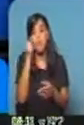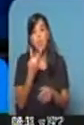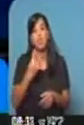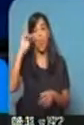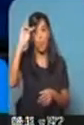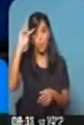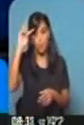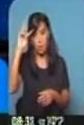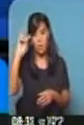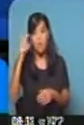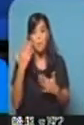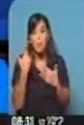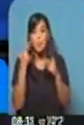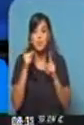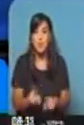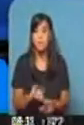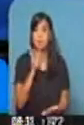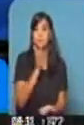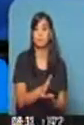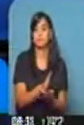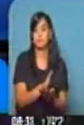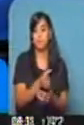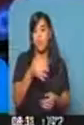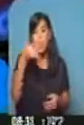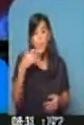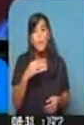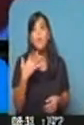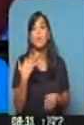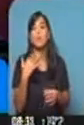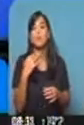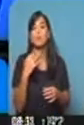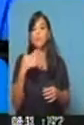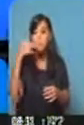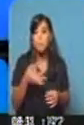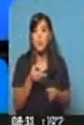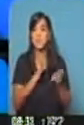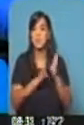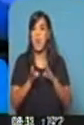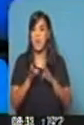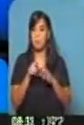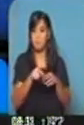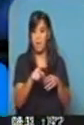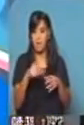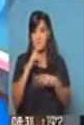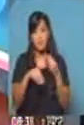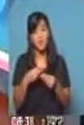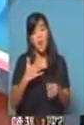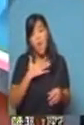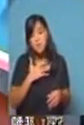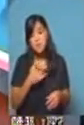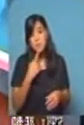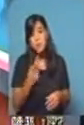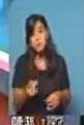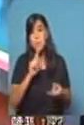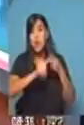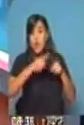pudiendo además imponérseles el cumplimiento de una terapia familiar es una lástima que lleguemos a esta instancia pero